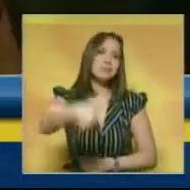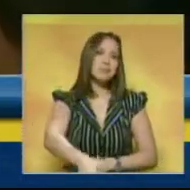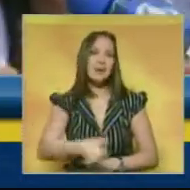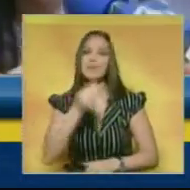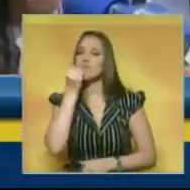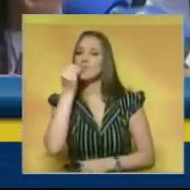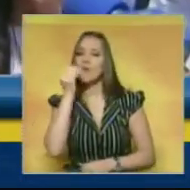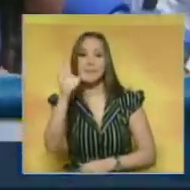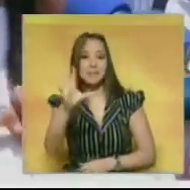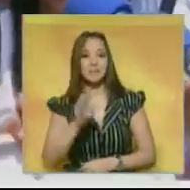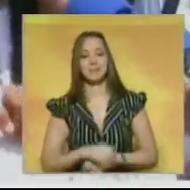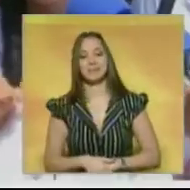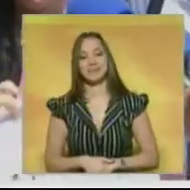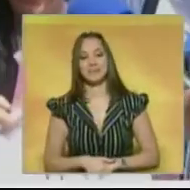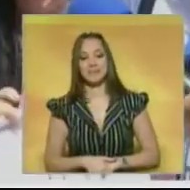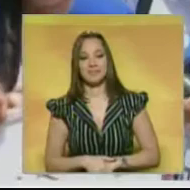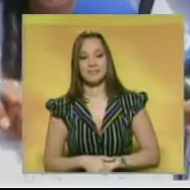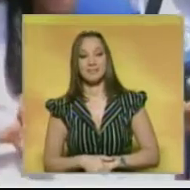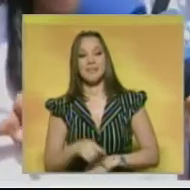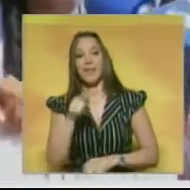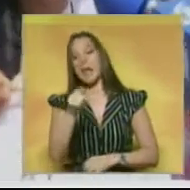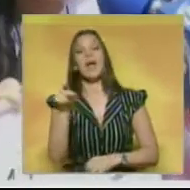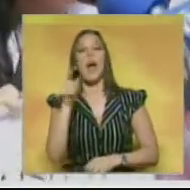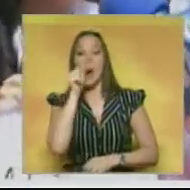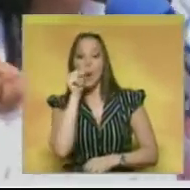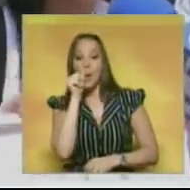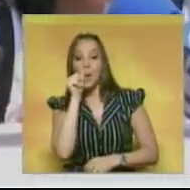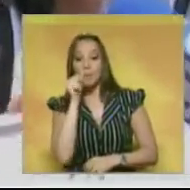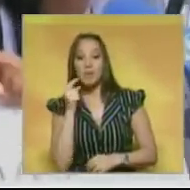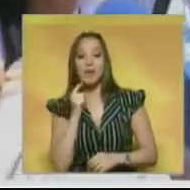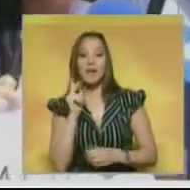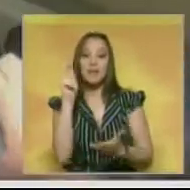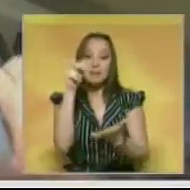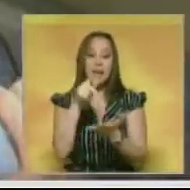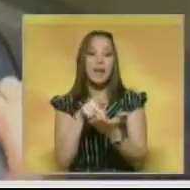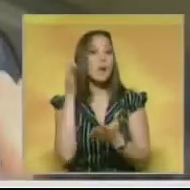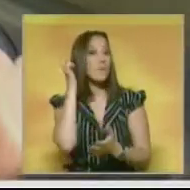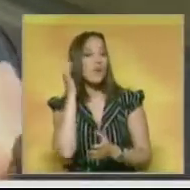Un besito. Chayanne les cumplió la cita a sus fanáticas enamoradas,